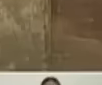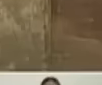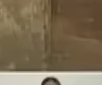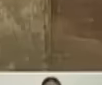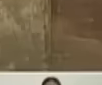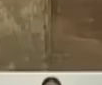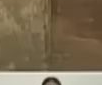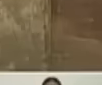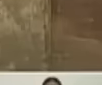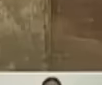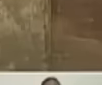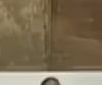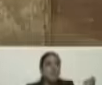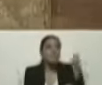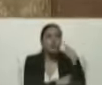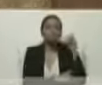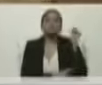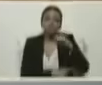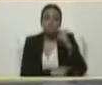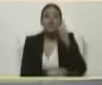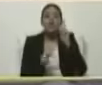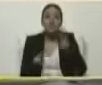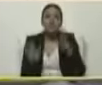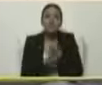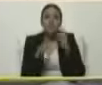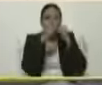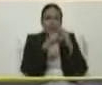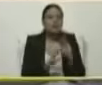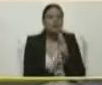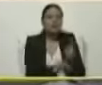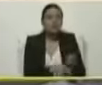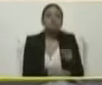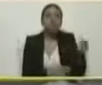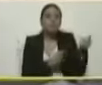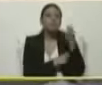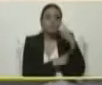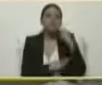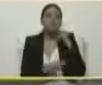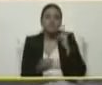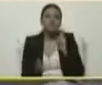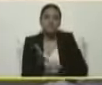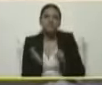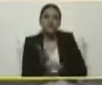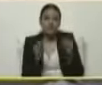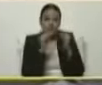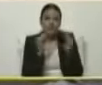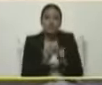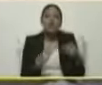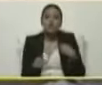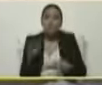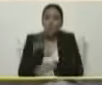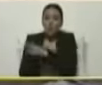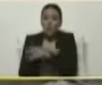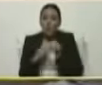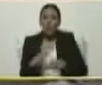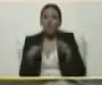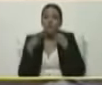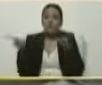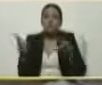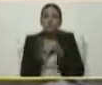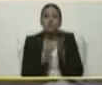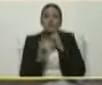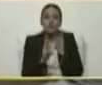confirmó. Ella acaba de ver los resultados. Y me dijo, yo voy a salir a dar los